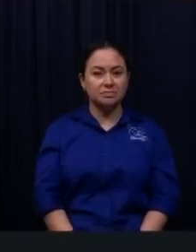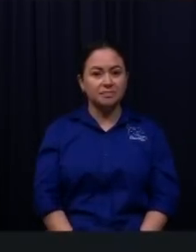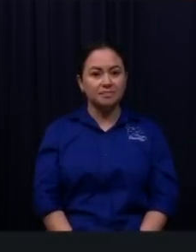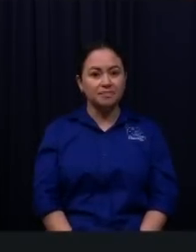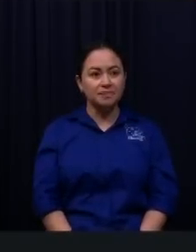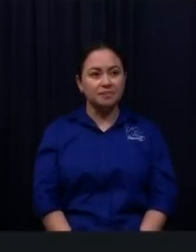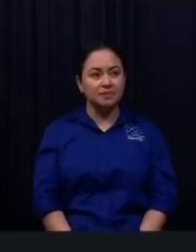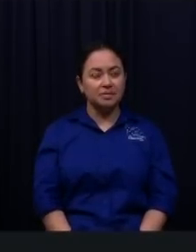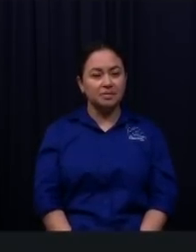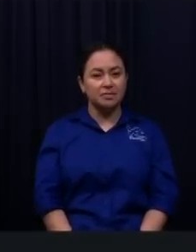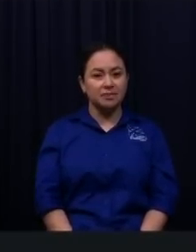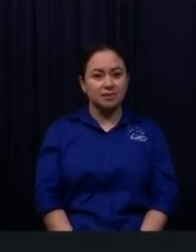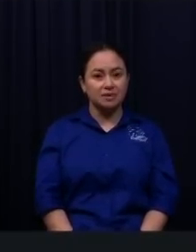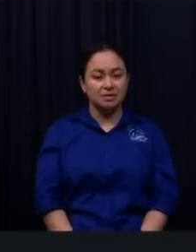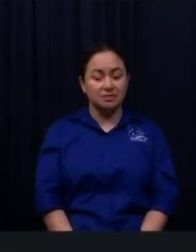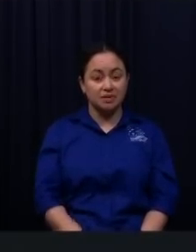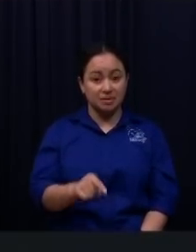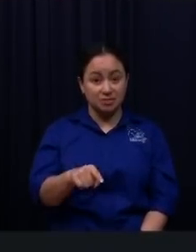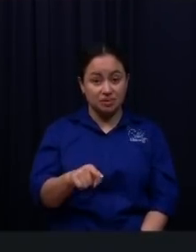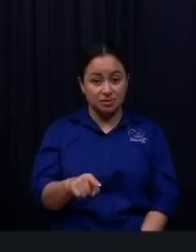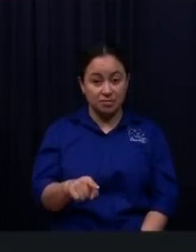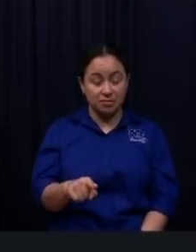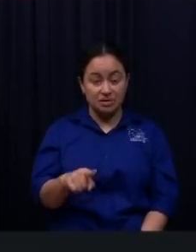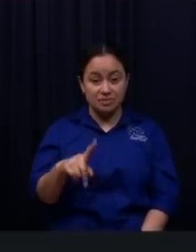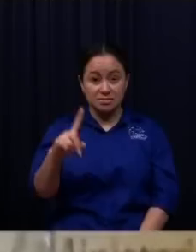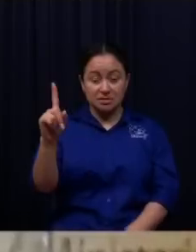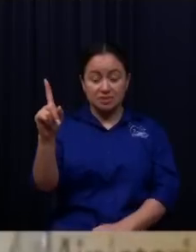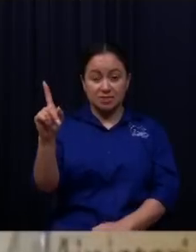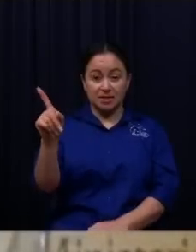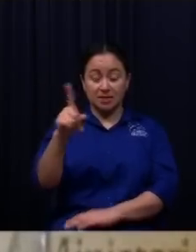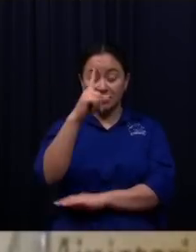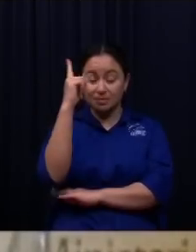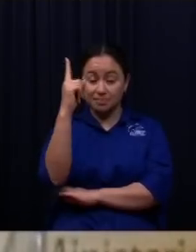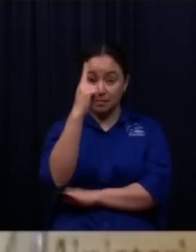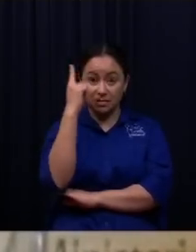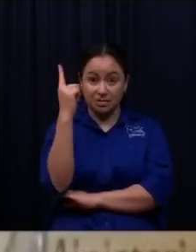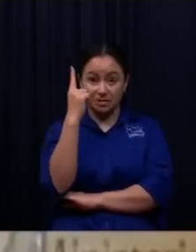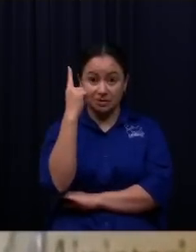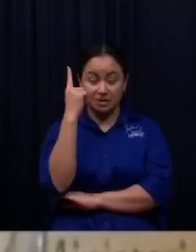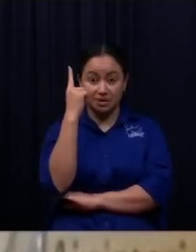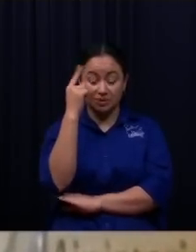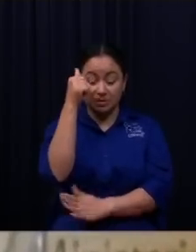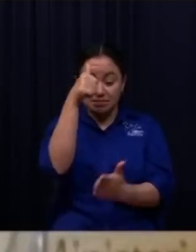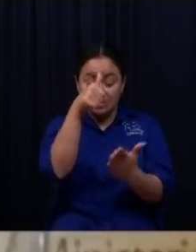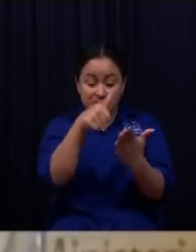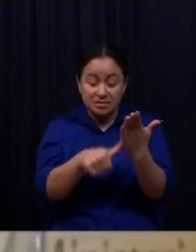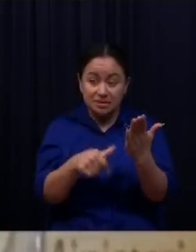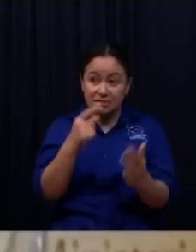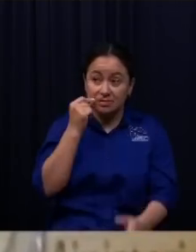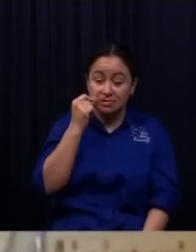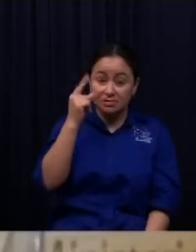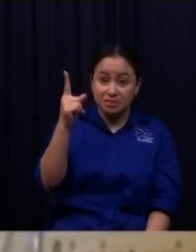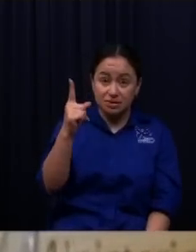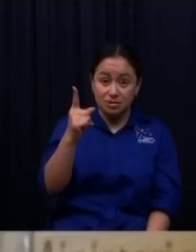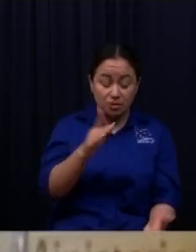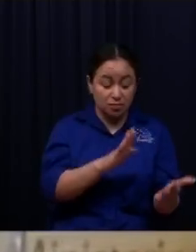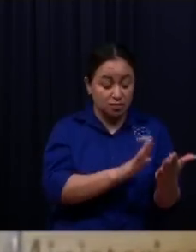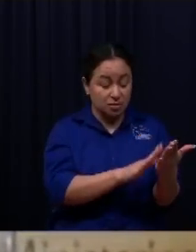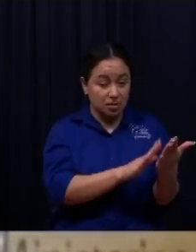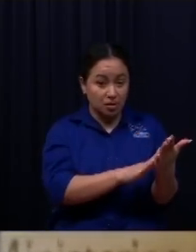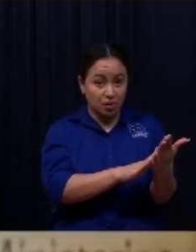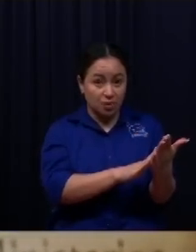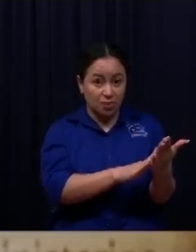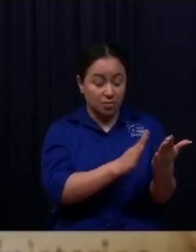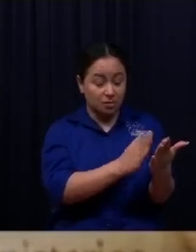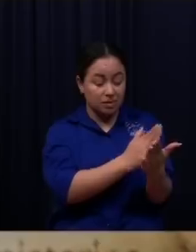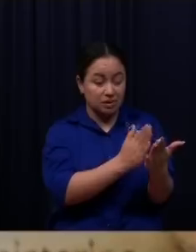Fíjese usted qué tremendo, que una de las señales que el Señor dejó establecido en el libro de Marcos para los